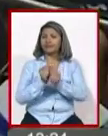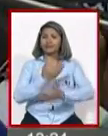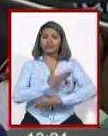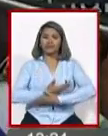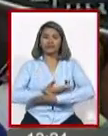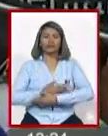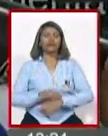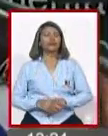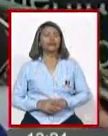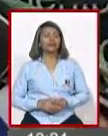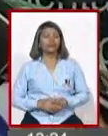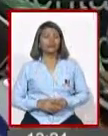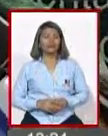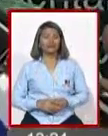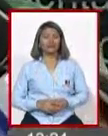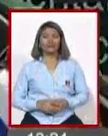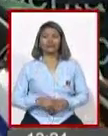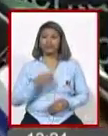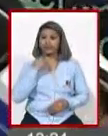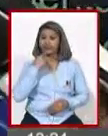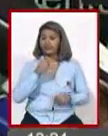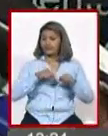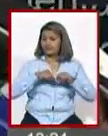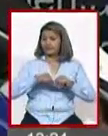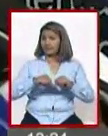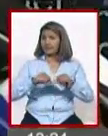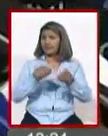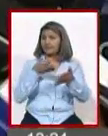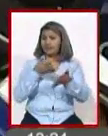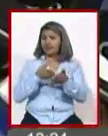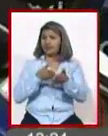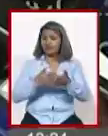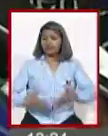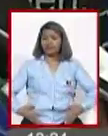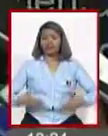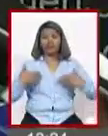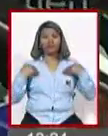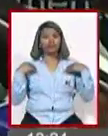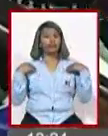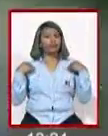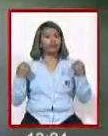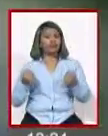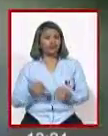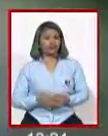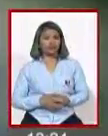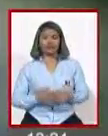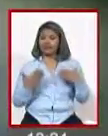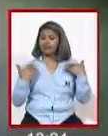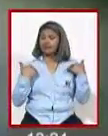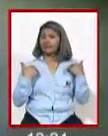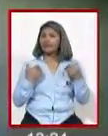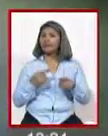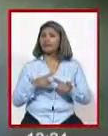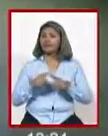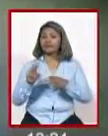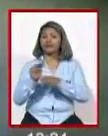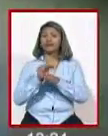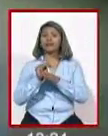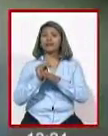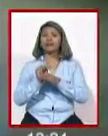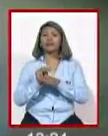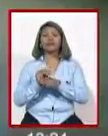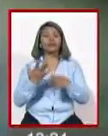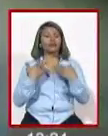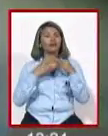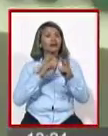bebé. Son agravantes y se constituye un atentado contra la vida y contra la salud, y que tenemos que, como Ministerio Público,